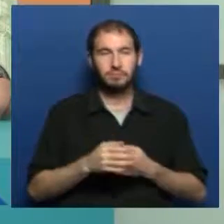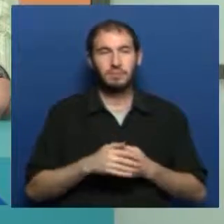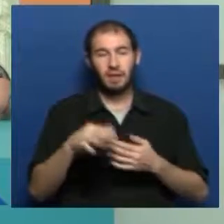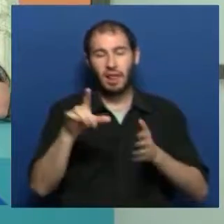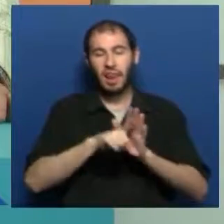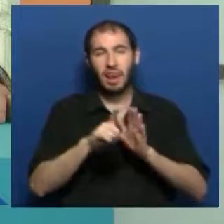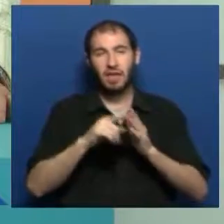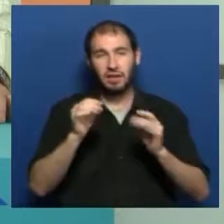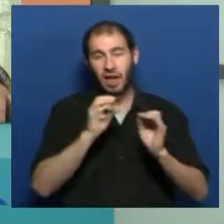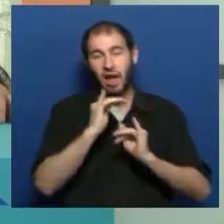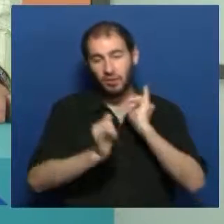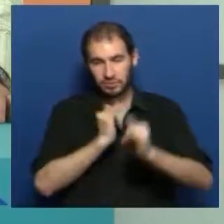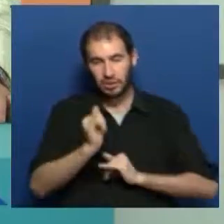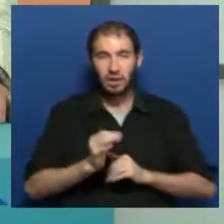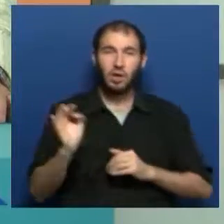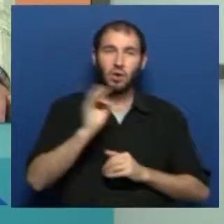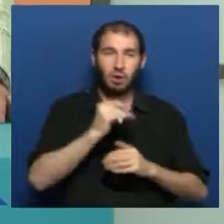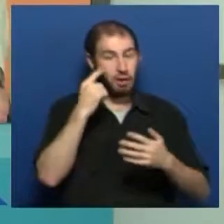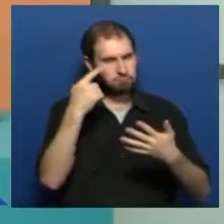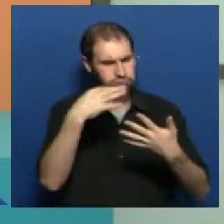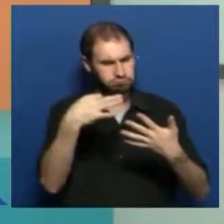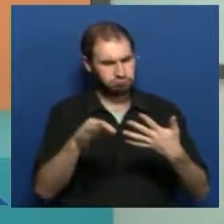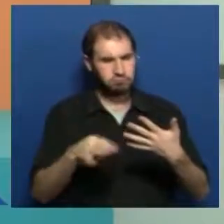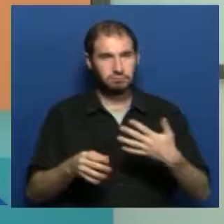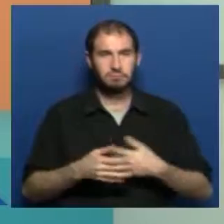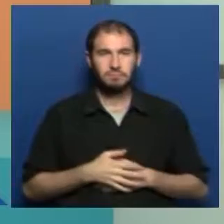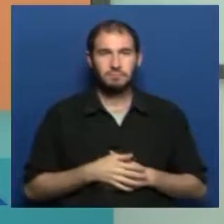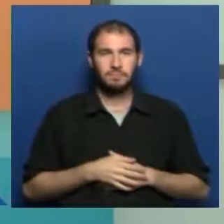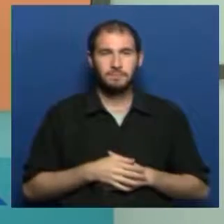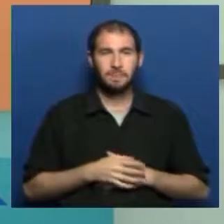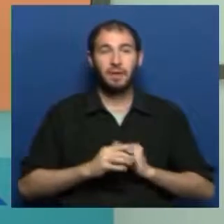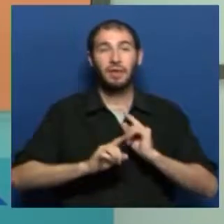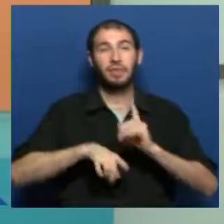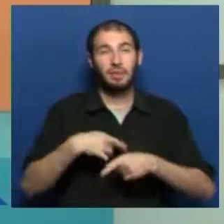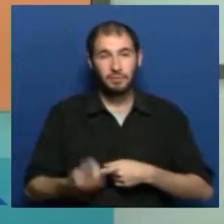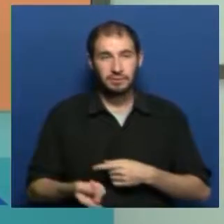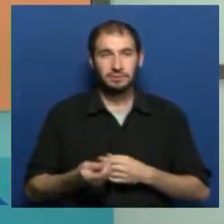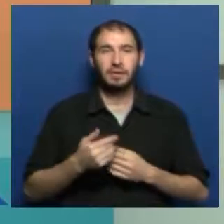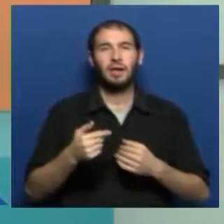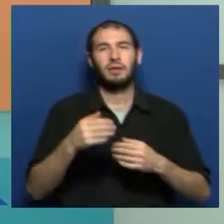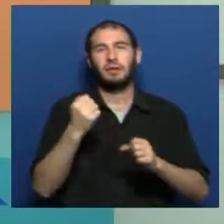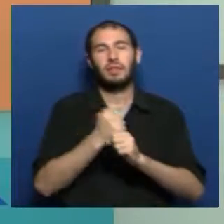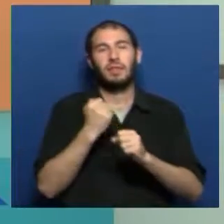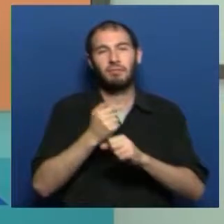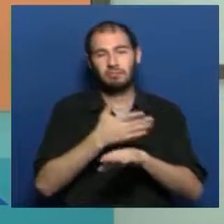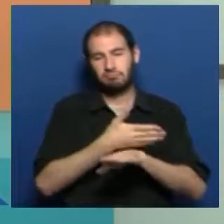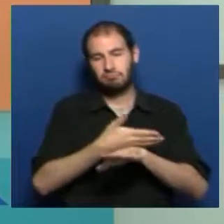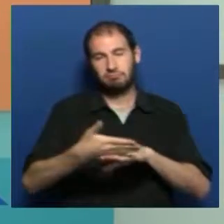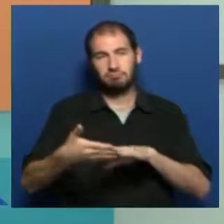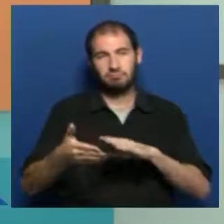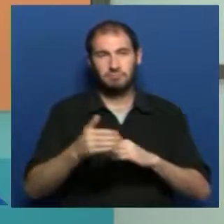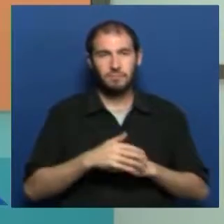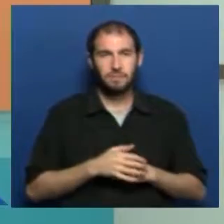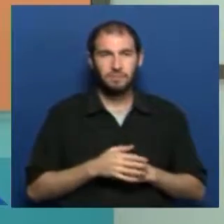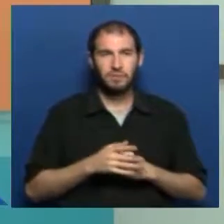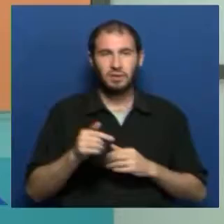esta ley comentada o observada. Después estuvimos trabajando un tiempo sobre